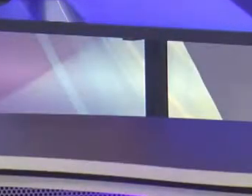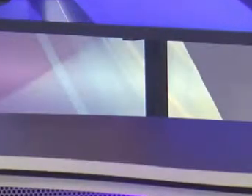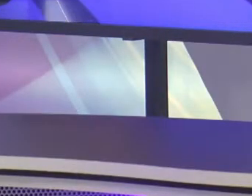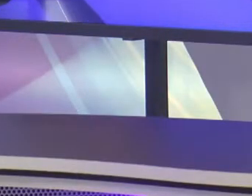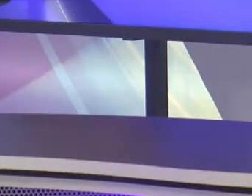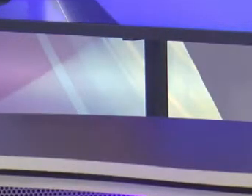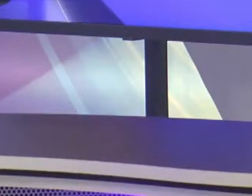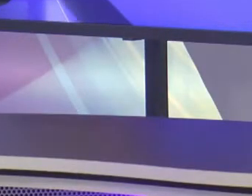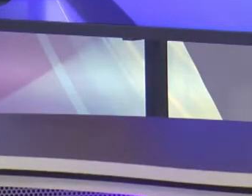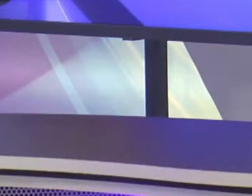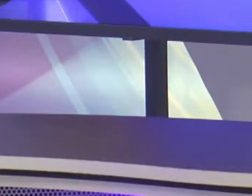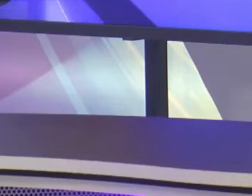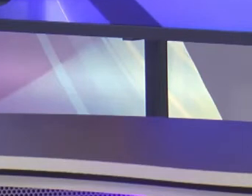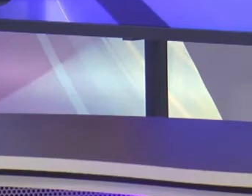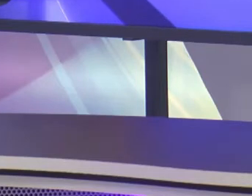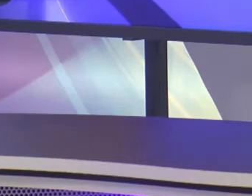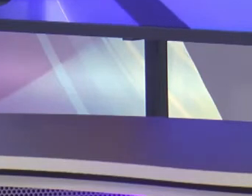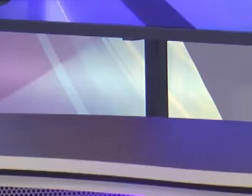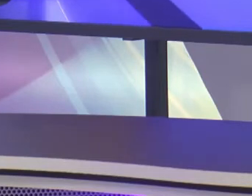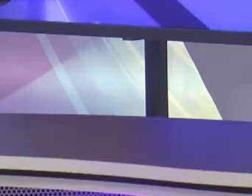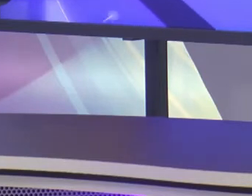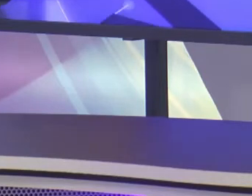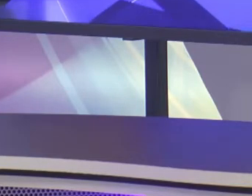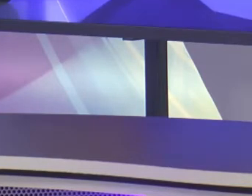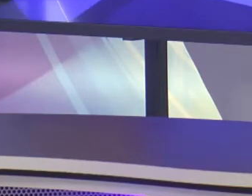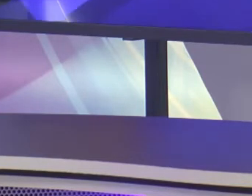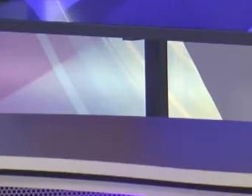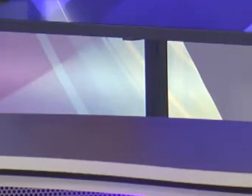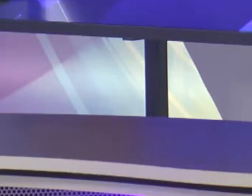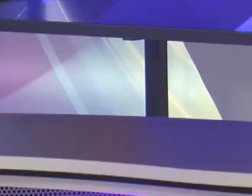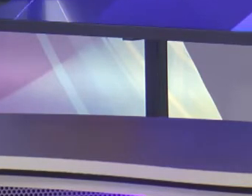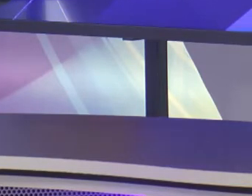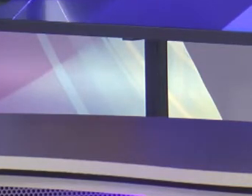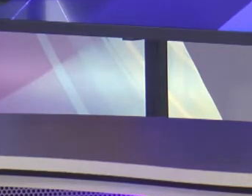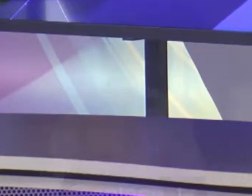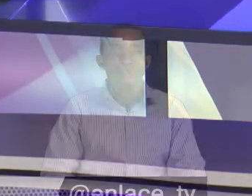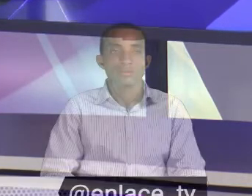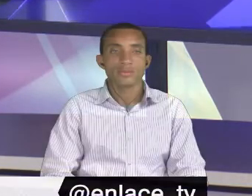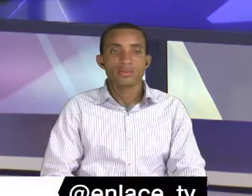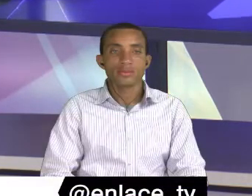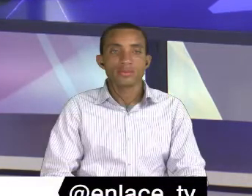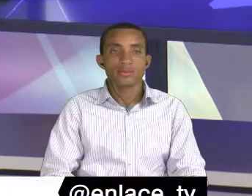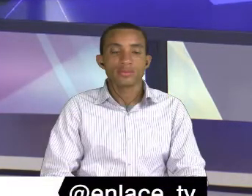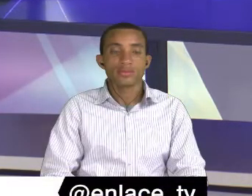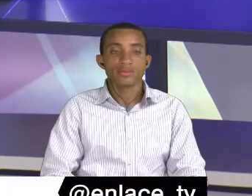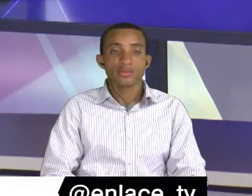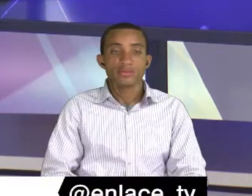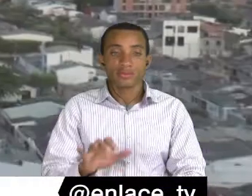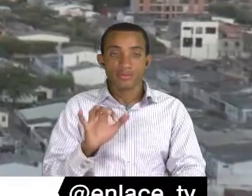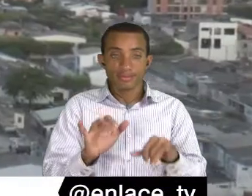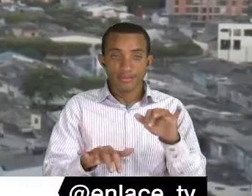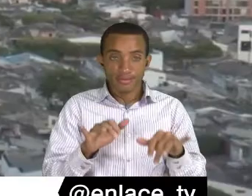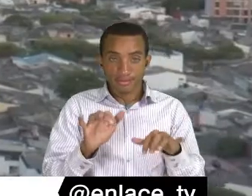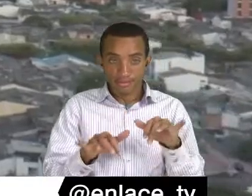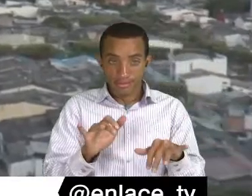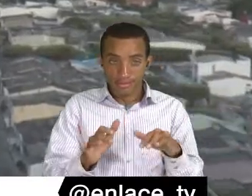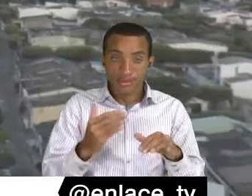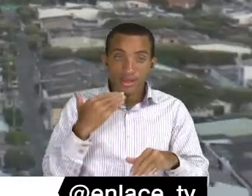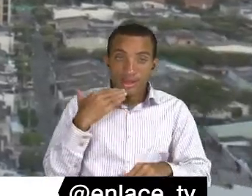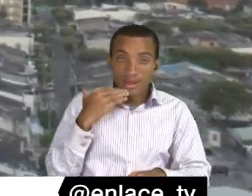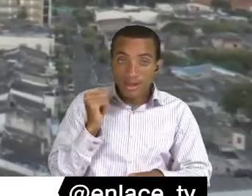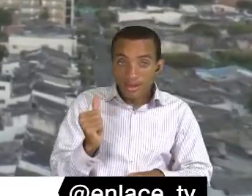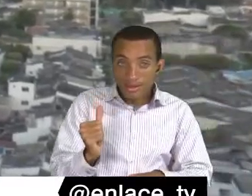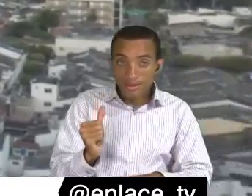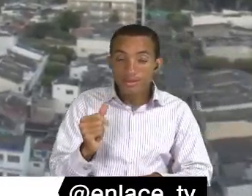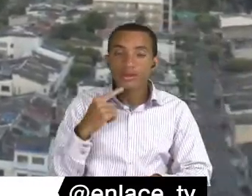La Secretaría de Desarrollo Económico y Social habló sobre las actividades previstas para celebrar el aniversario de Barranca Bermeja. Todo listo para la